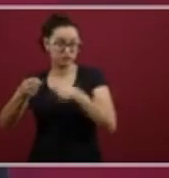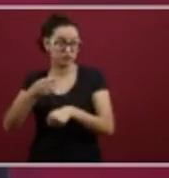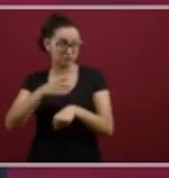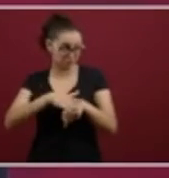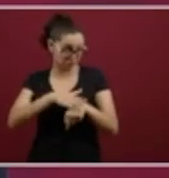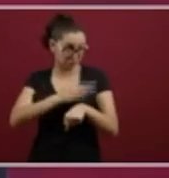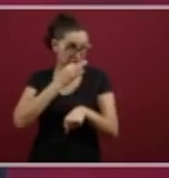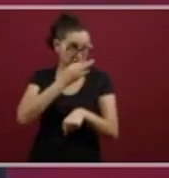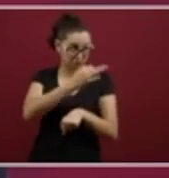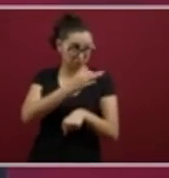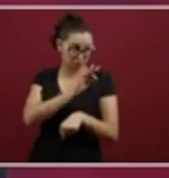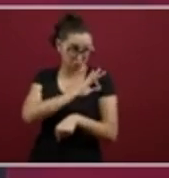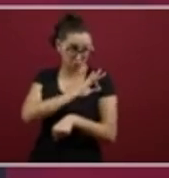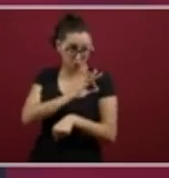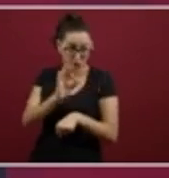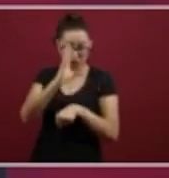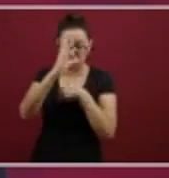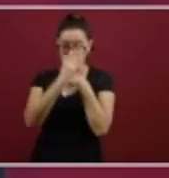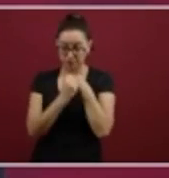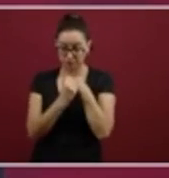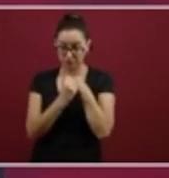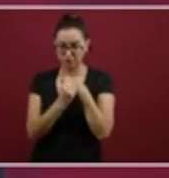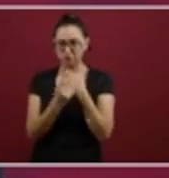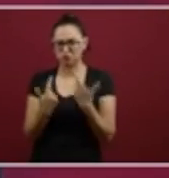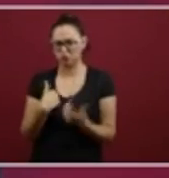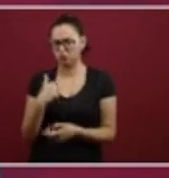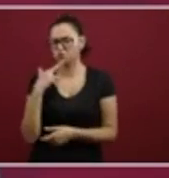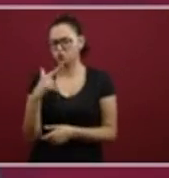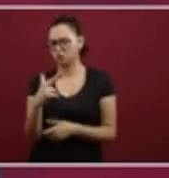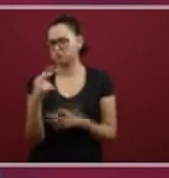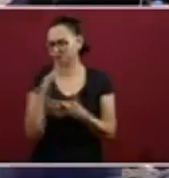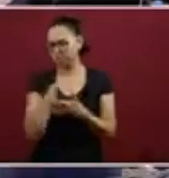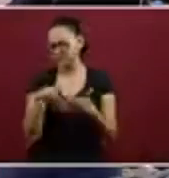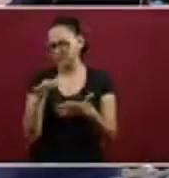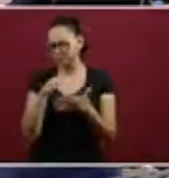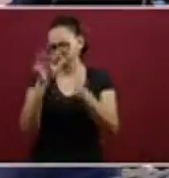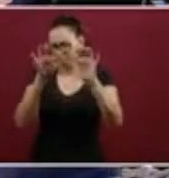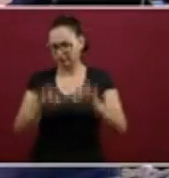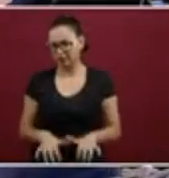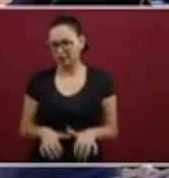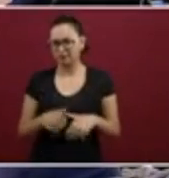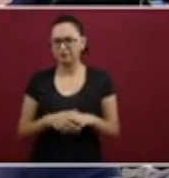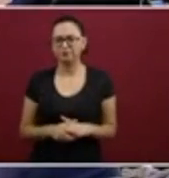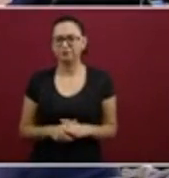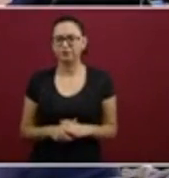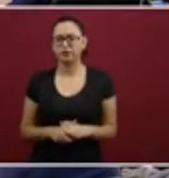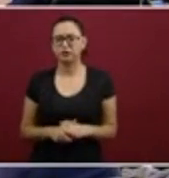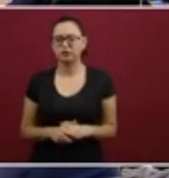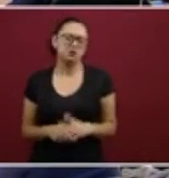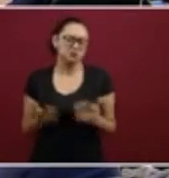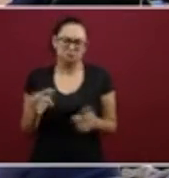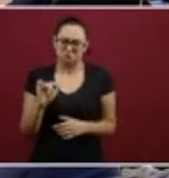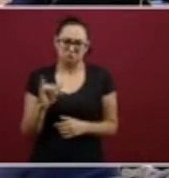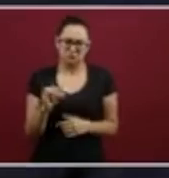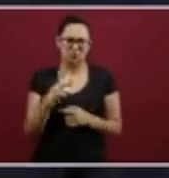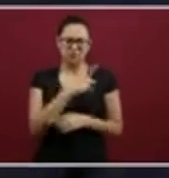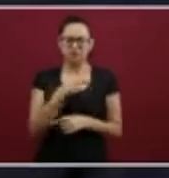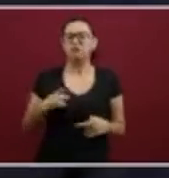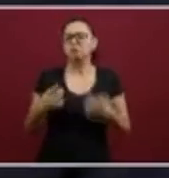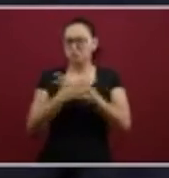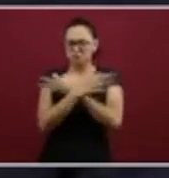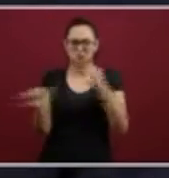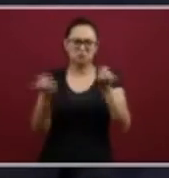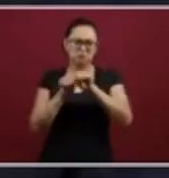contestar, en el que voy a contestar, en el escrito que voy a contestar puntualmente, para que ustedes lo conozcan y que lo conozca todo el mundo. No hay nada